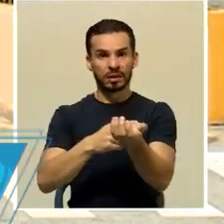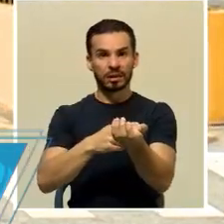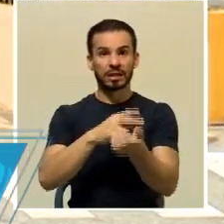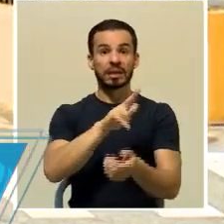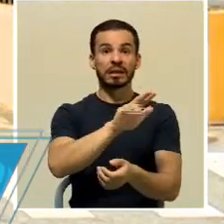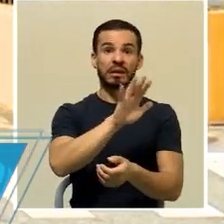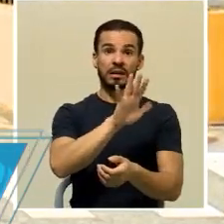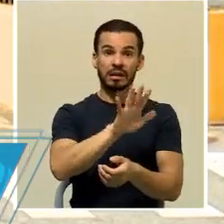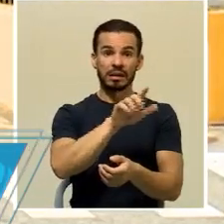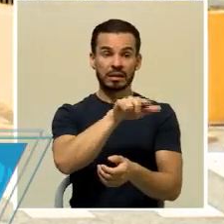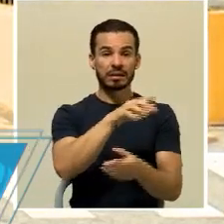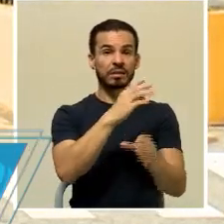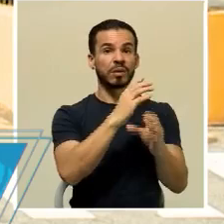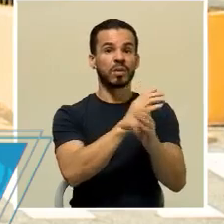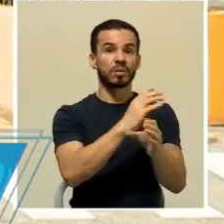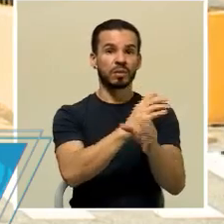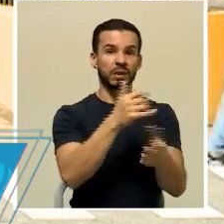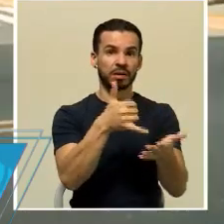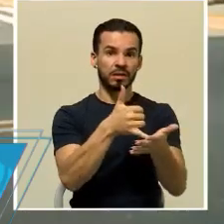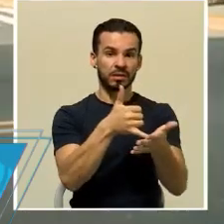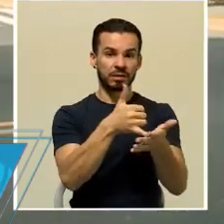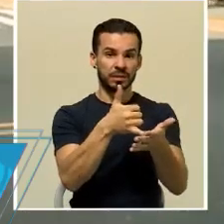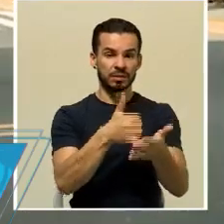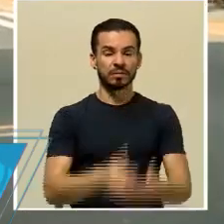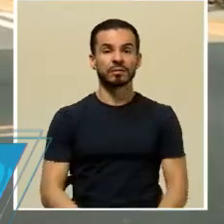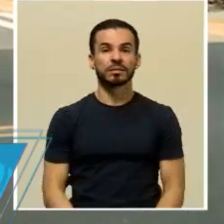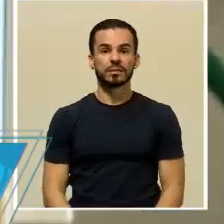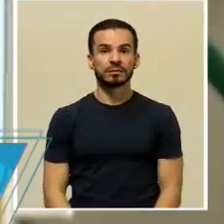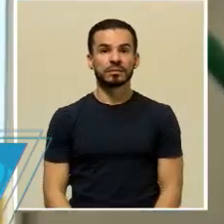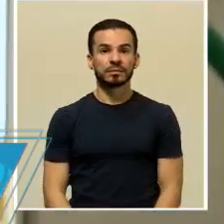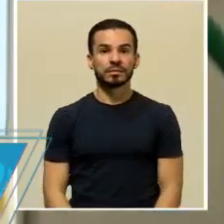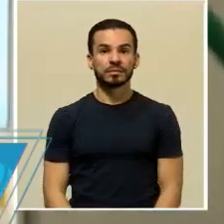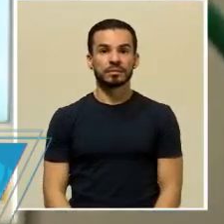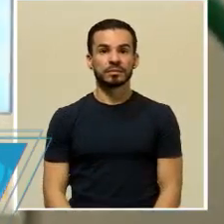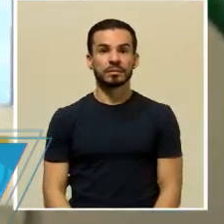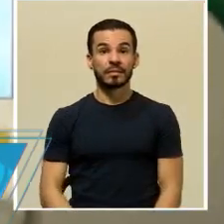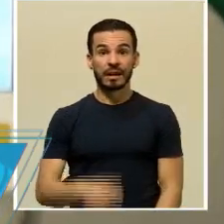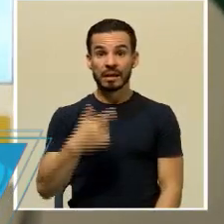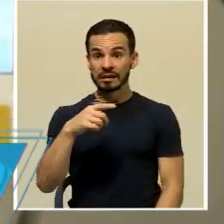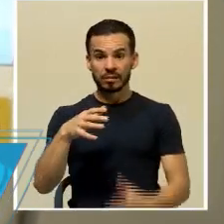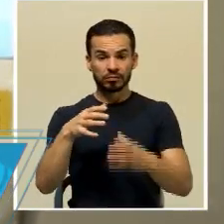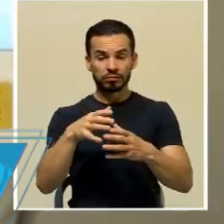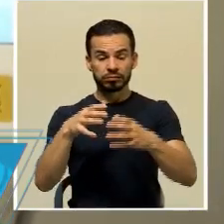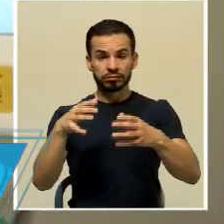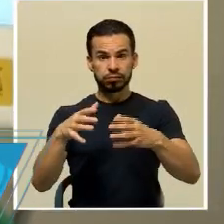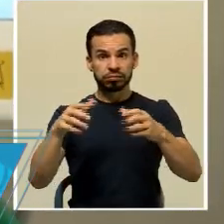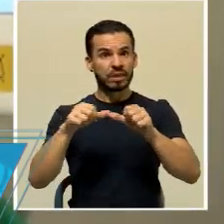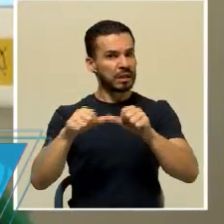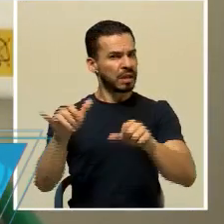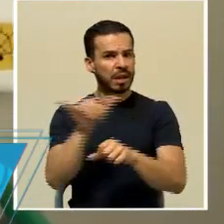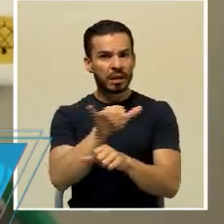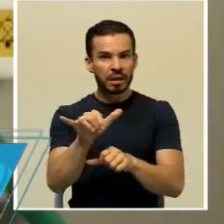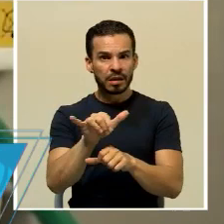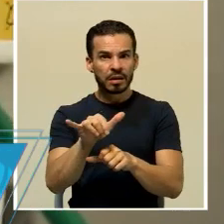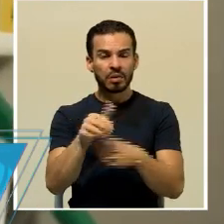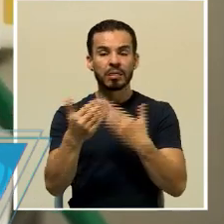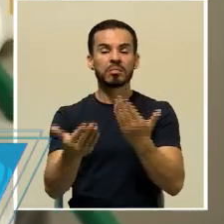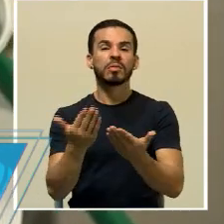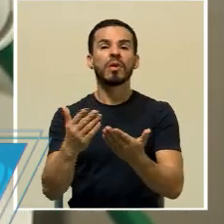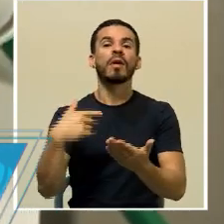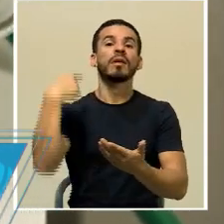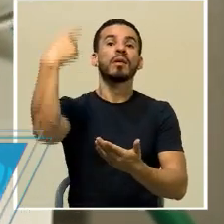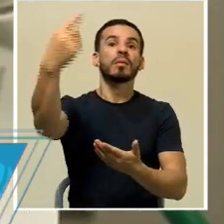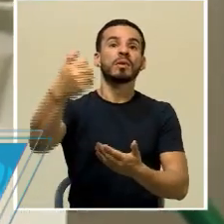y 35 en alguna unidad de cuidados intensivos. Si esa tendencia continúa, es probable que el